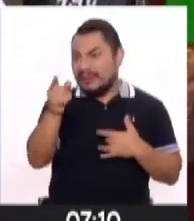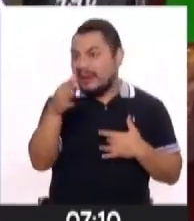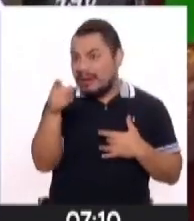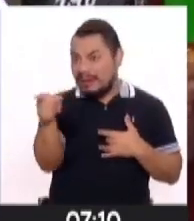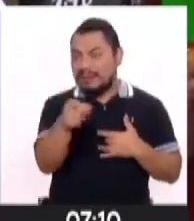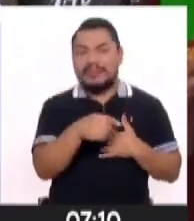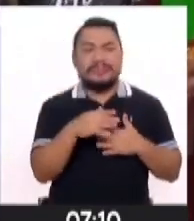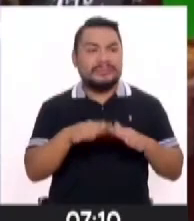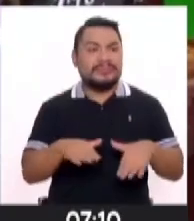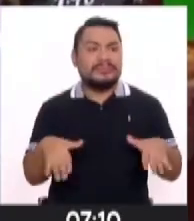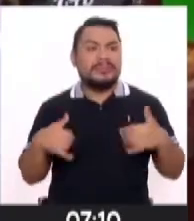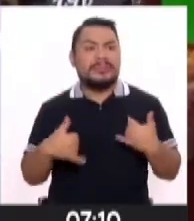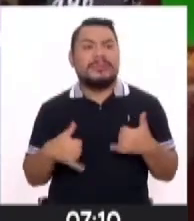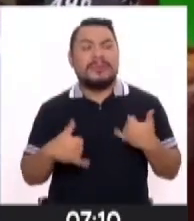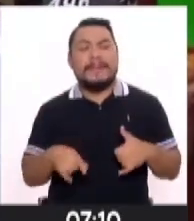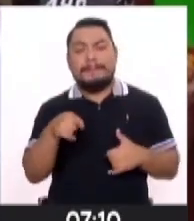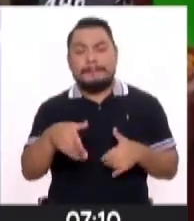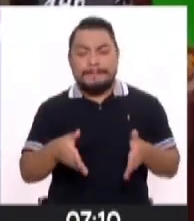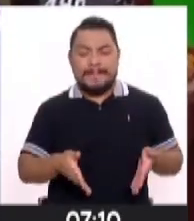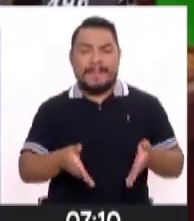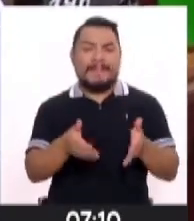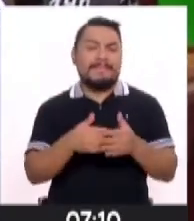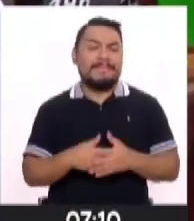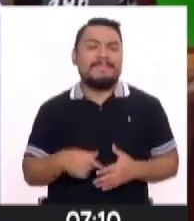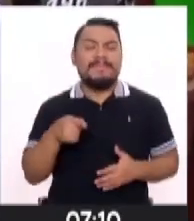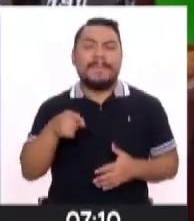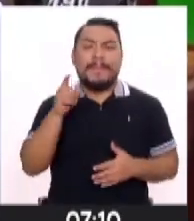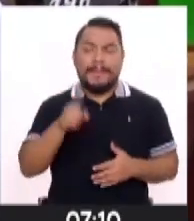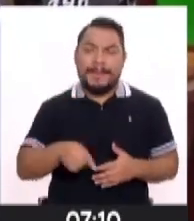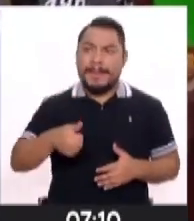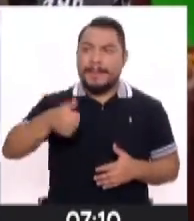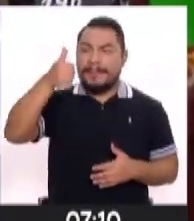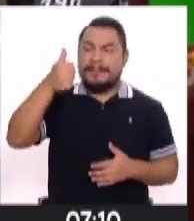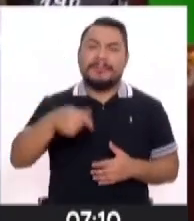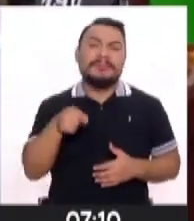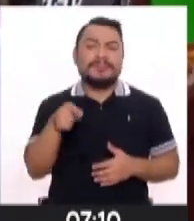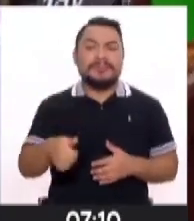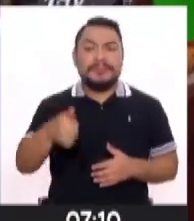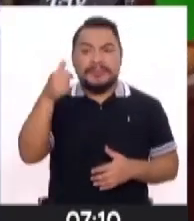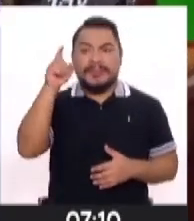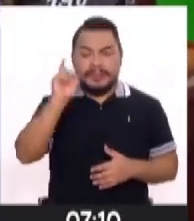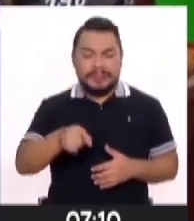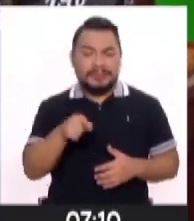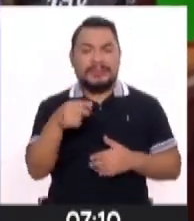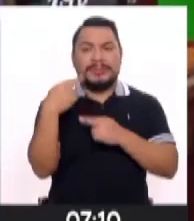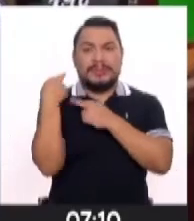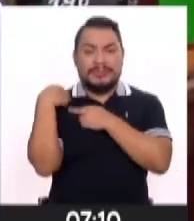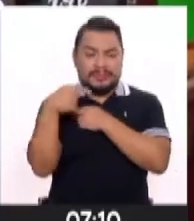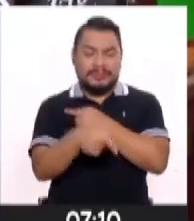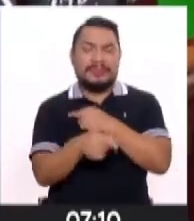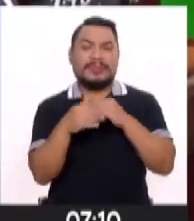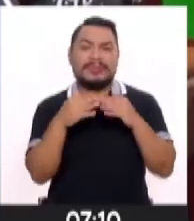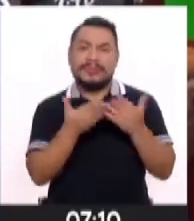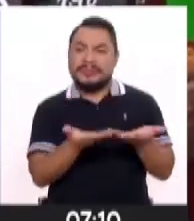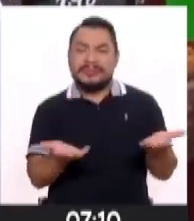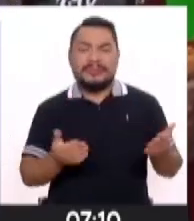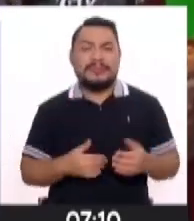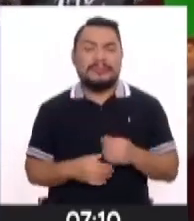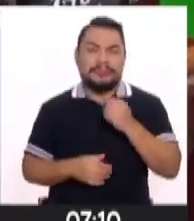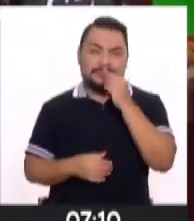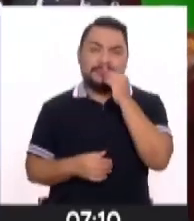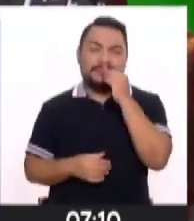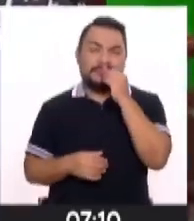Entonces, hay niños que están jugando en la misma pista y eso tiene que ver las autoridades. Más que todo, las autoridades son responsables de todo esto, ¿no? Aquí dificulta el